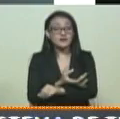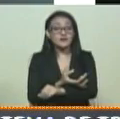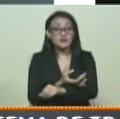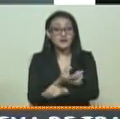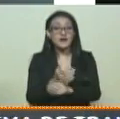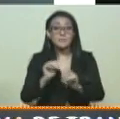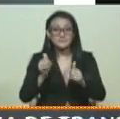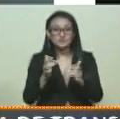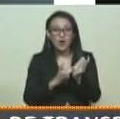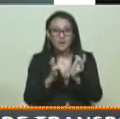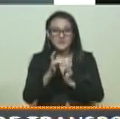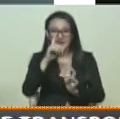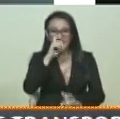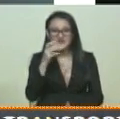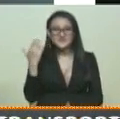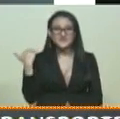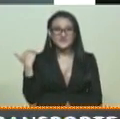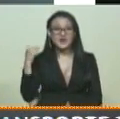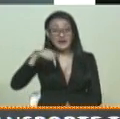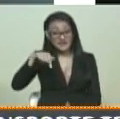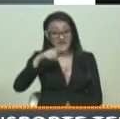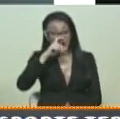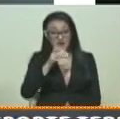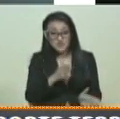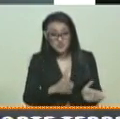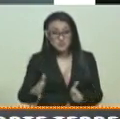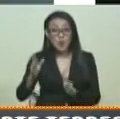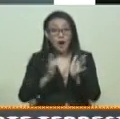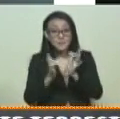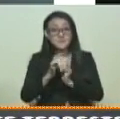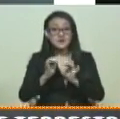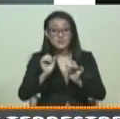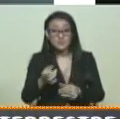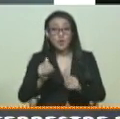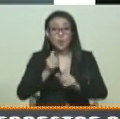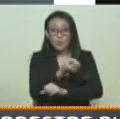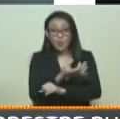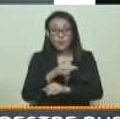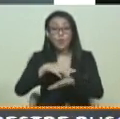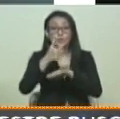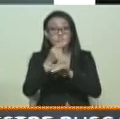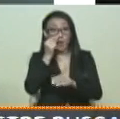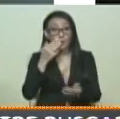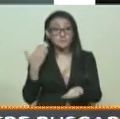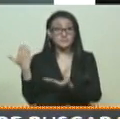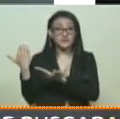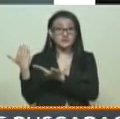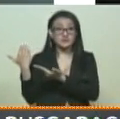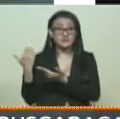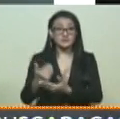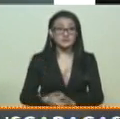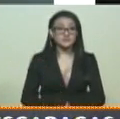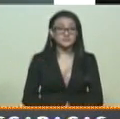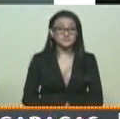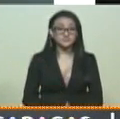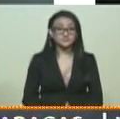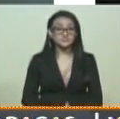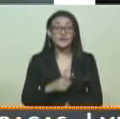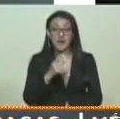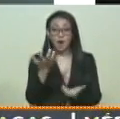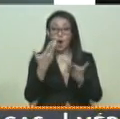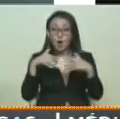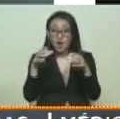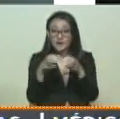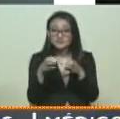mes de abril de este año. Este señor, Manuel Bernardo Chacín Díaz, pertenece a la